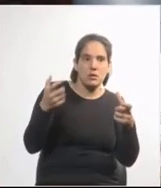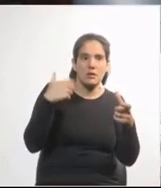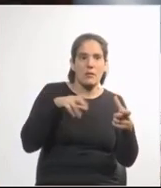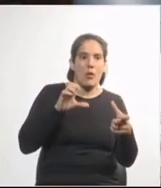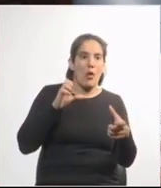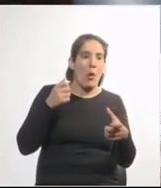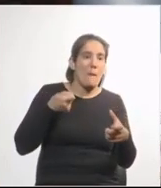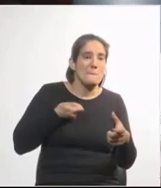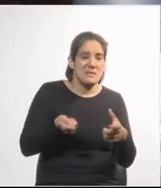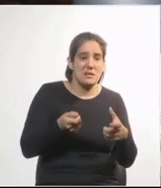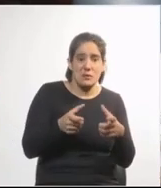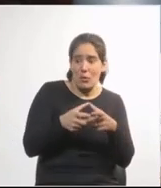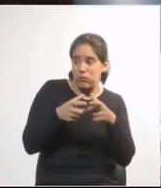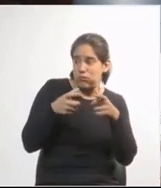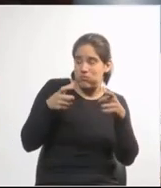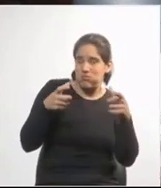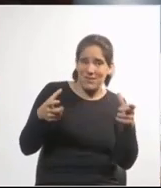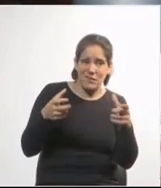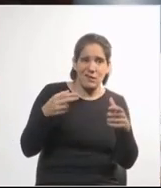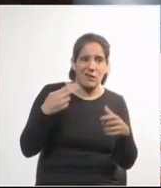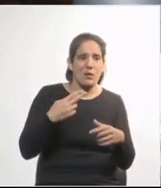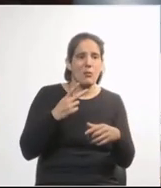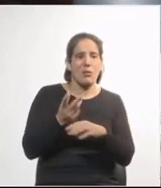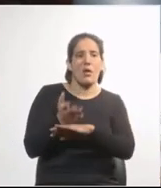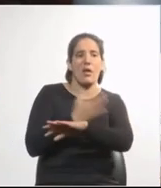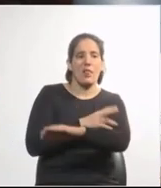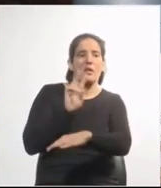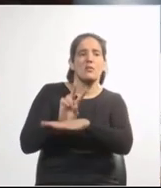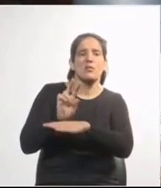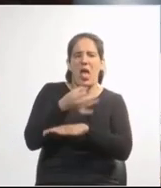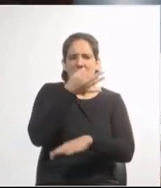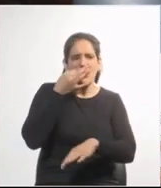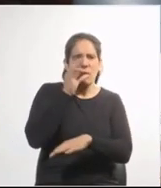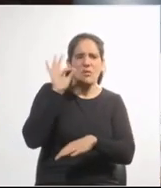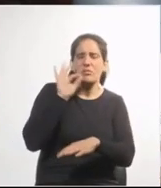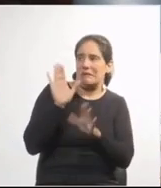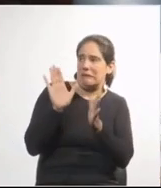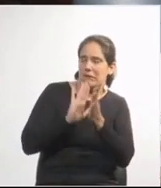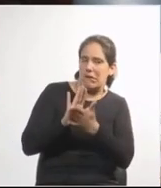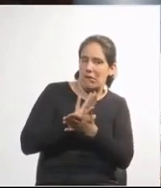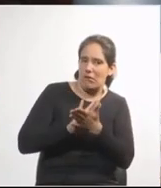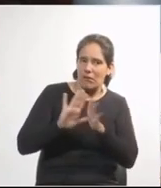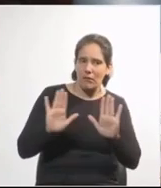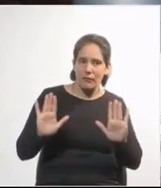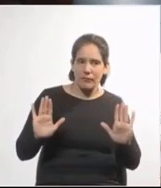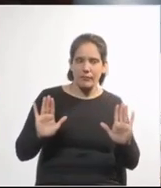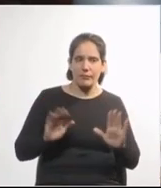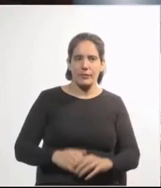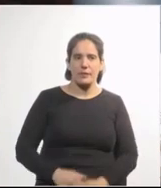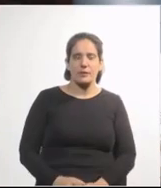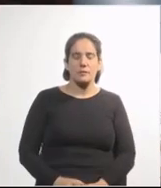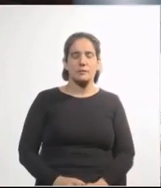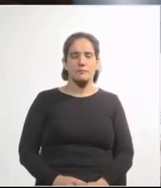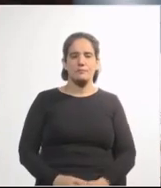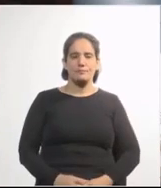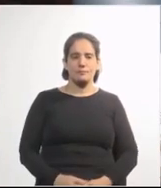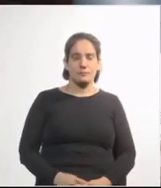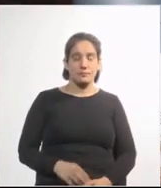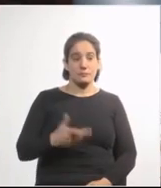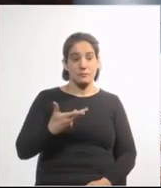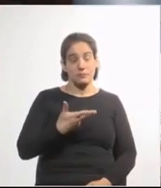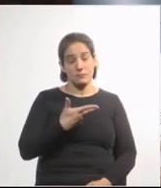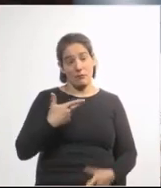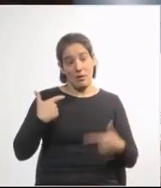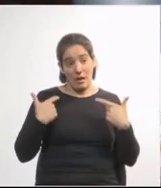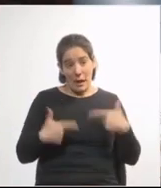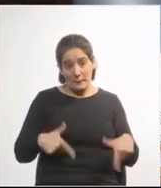alarmante y muy poco éxito en el combate al crimen organizado y el narcotráfico. El ministro ha